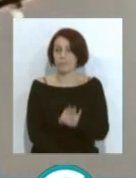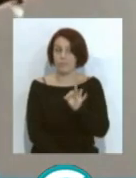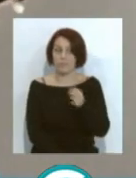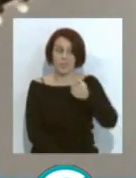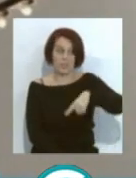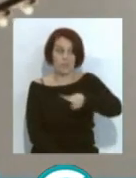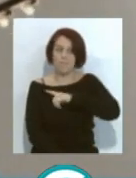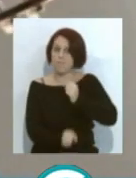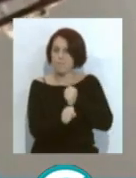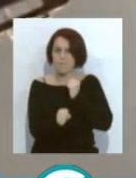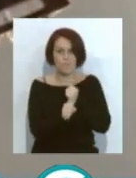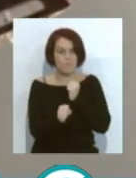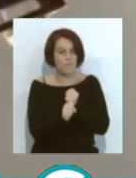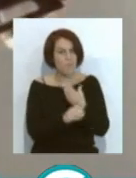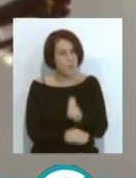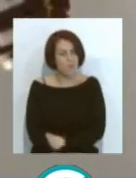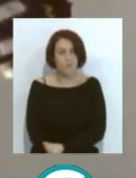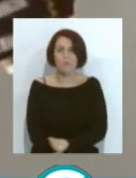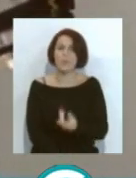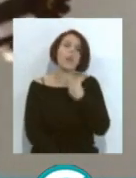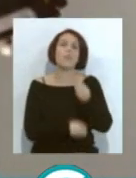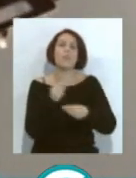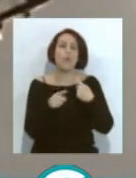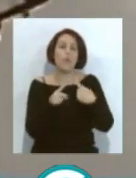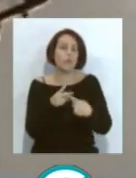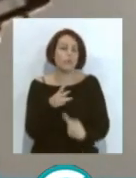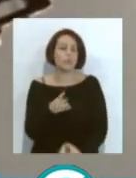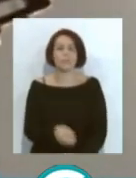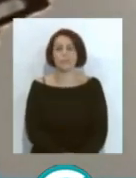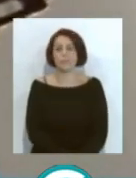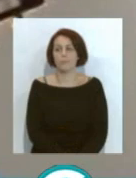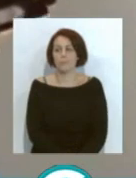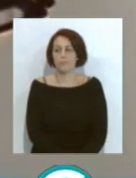están trabajando mucho y así fue mucho más sencillo.